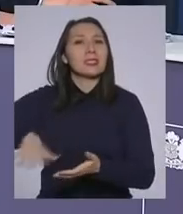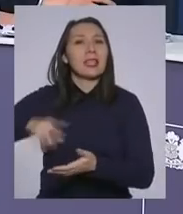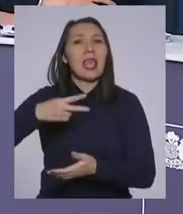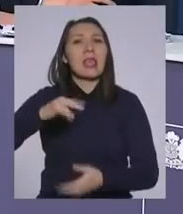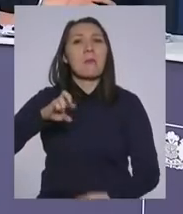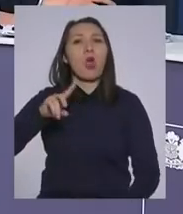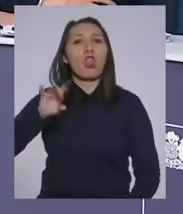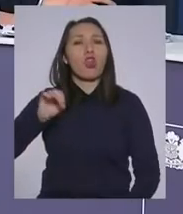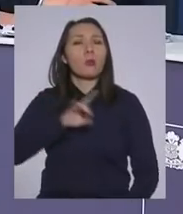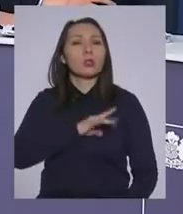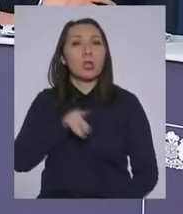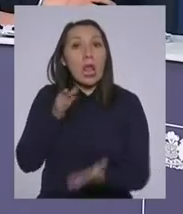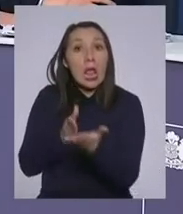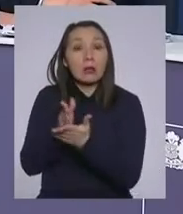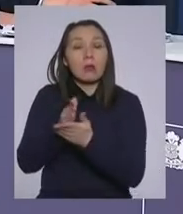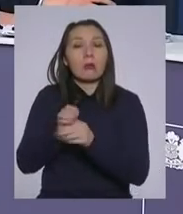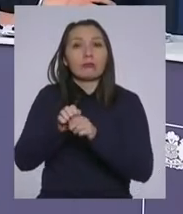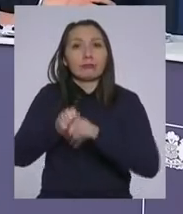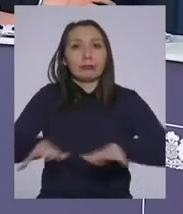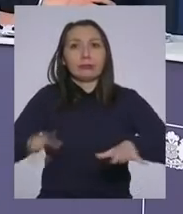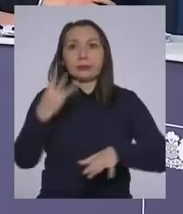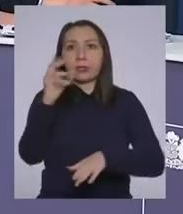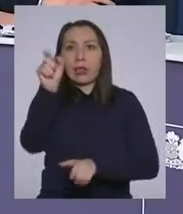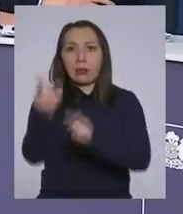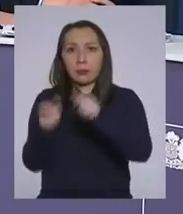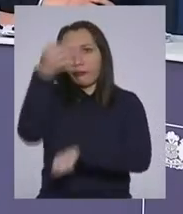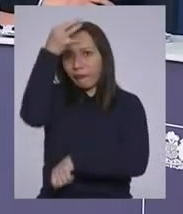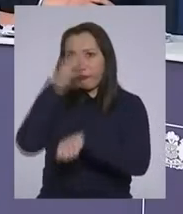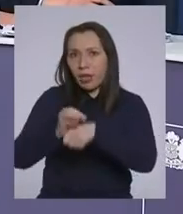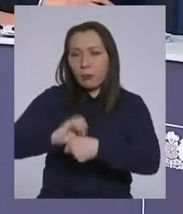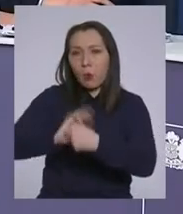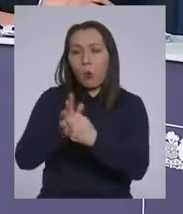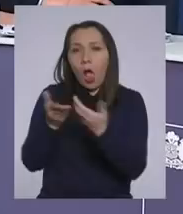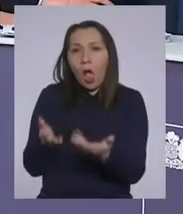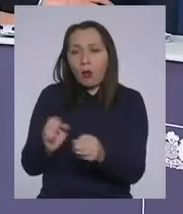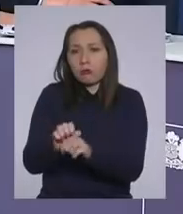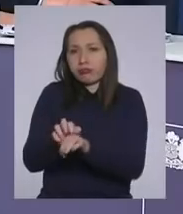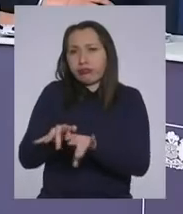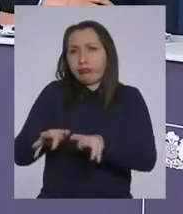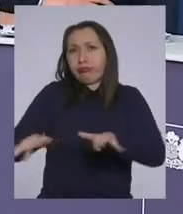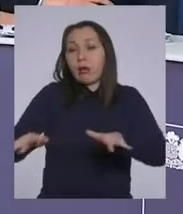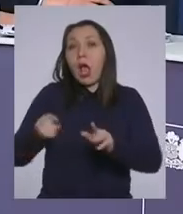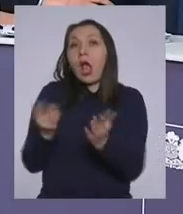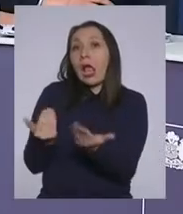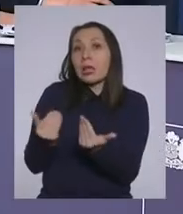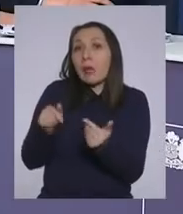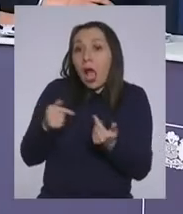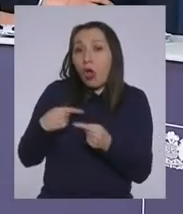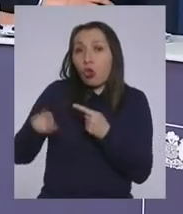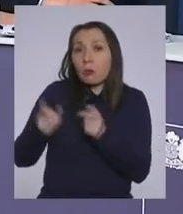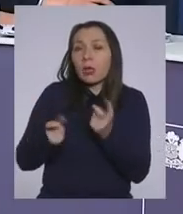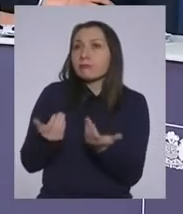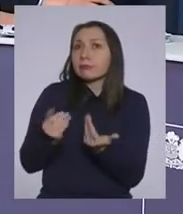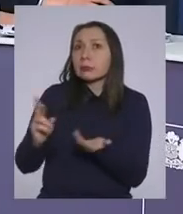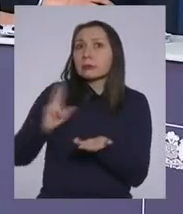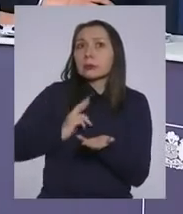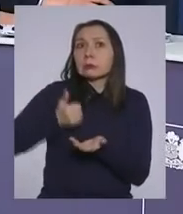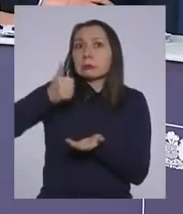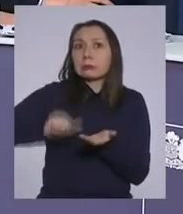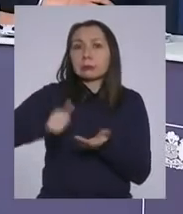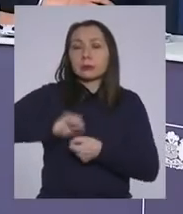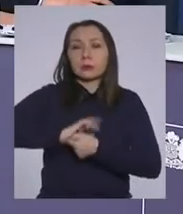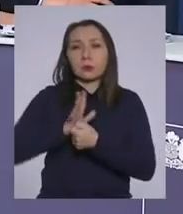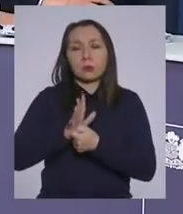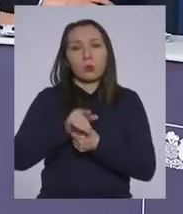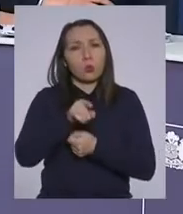detectó un brote de al menos 30 personas contagiadas con coronavirus y otras que todavía están esperando el resultado.